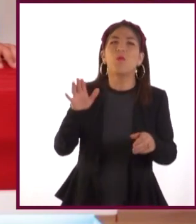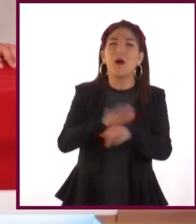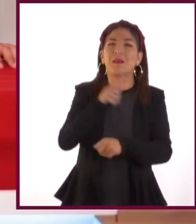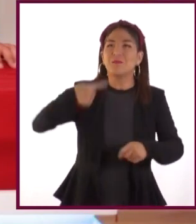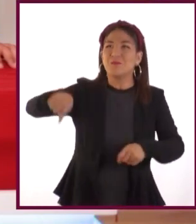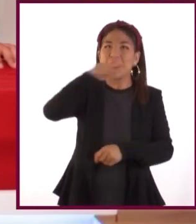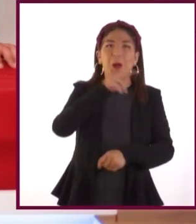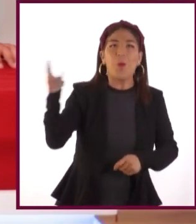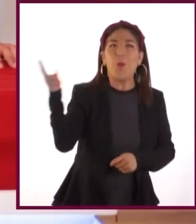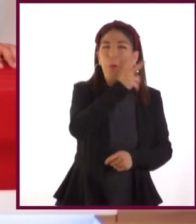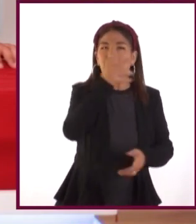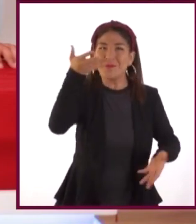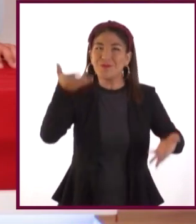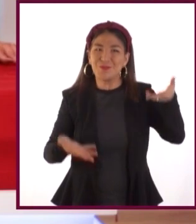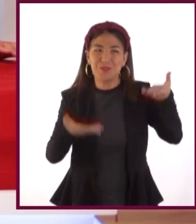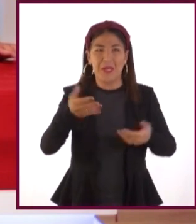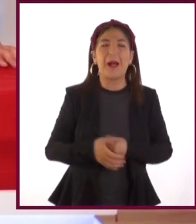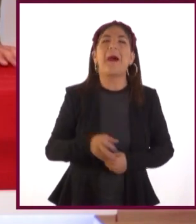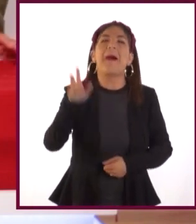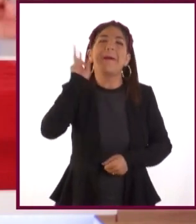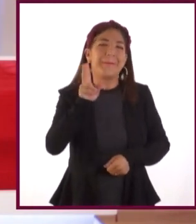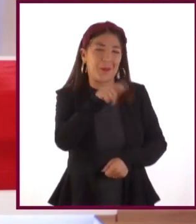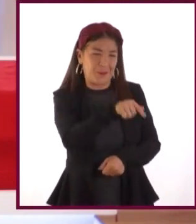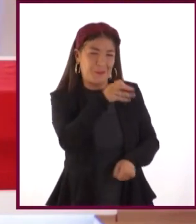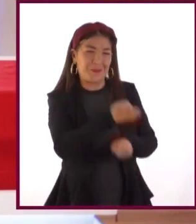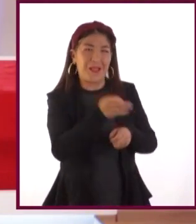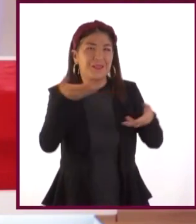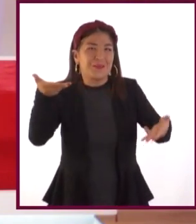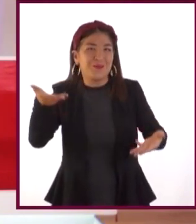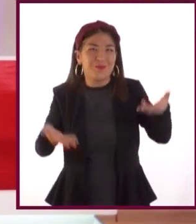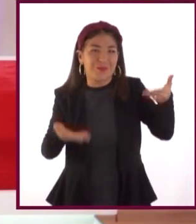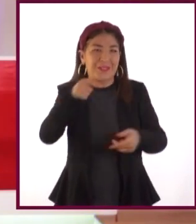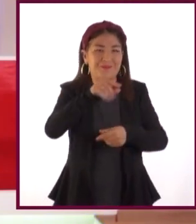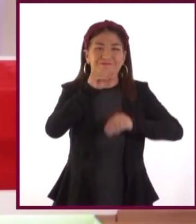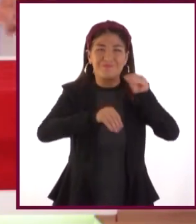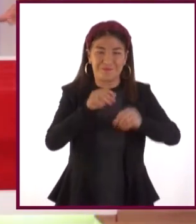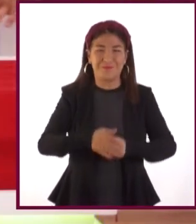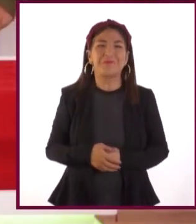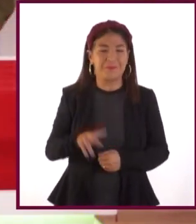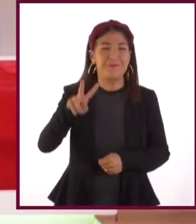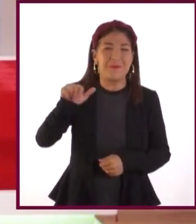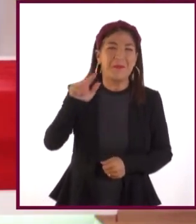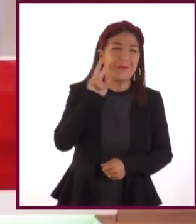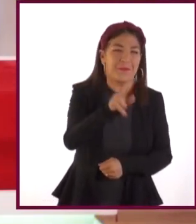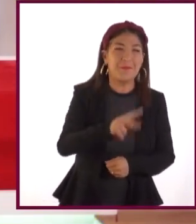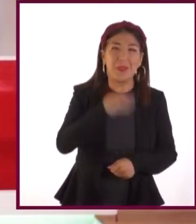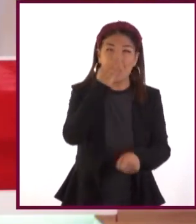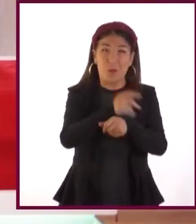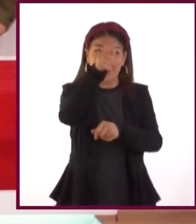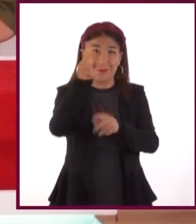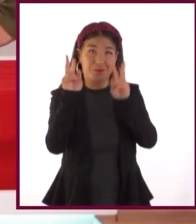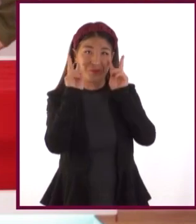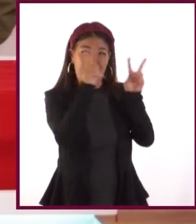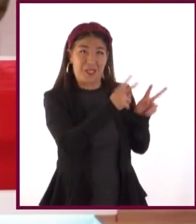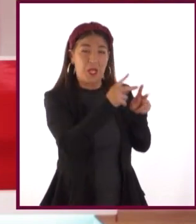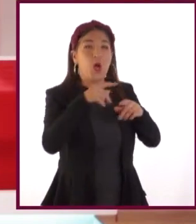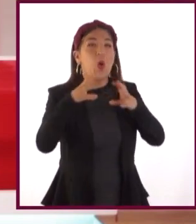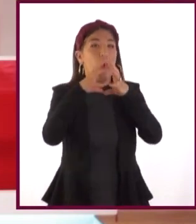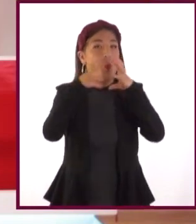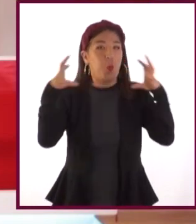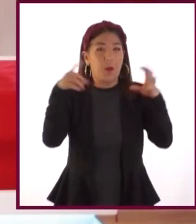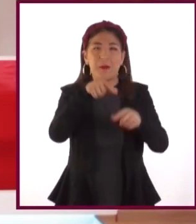que el aire pesa? Sí, claro. ¿Estás segura de eso? ¿Por qué dudarías de mi respuesta? En fin, estoy segura